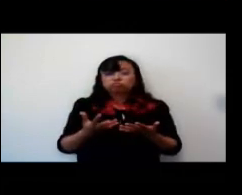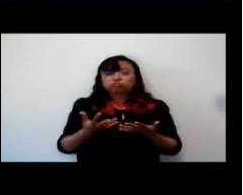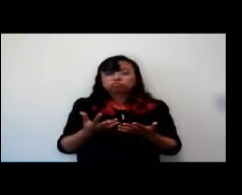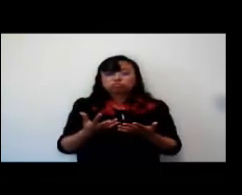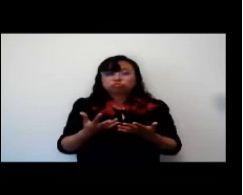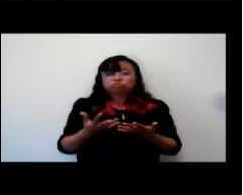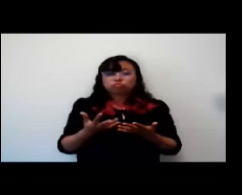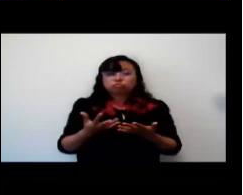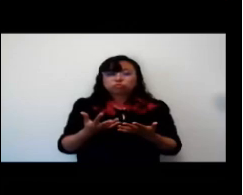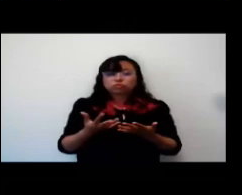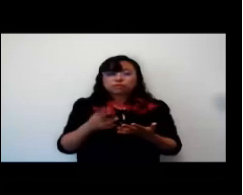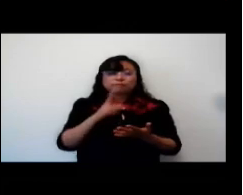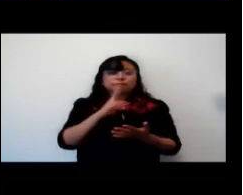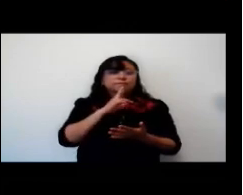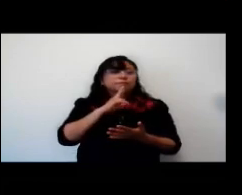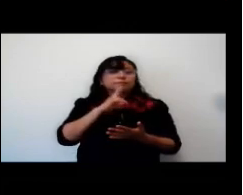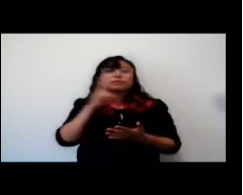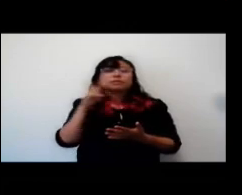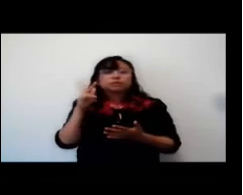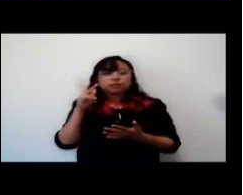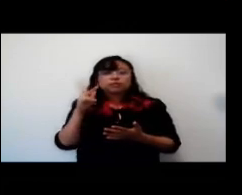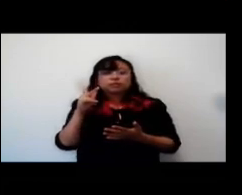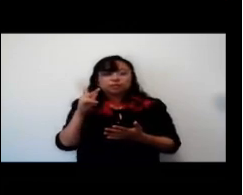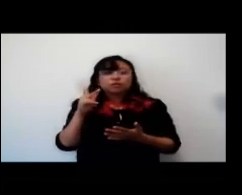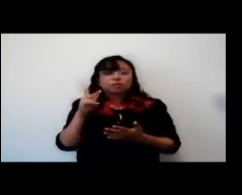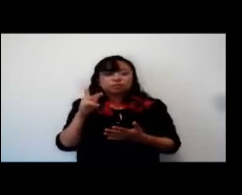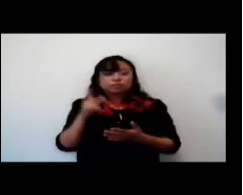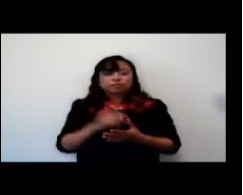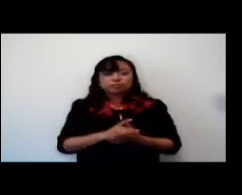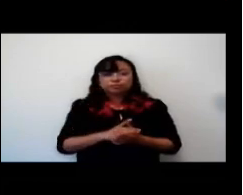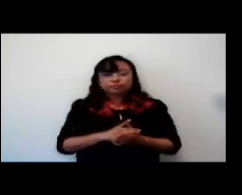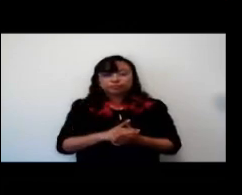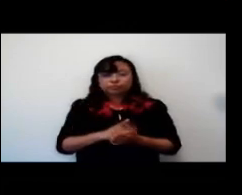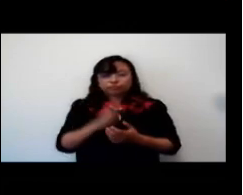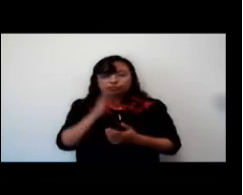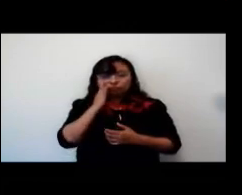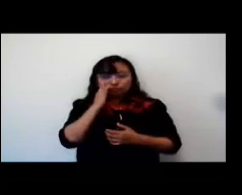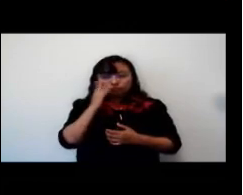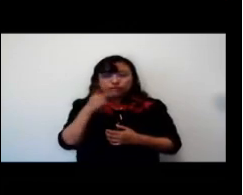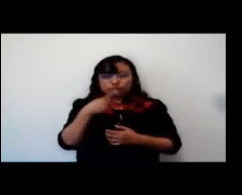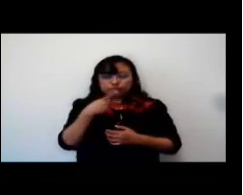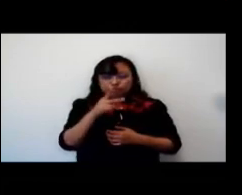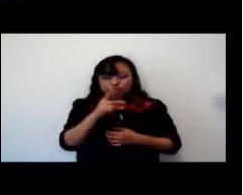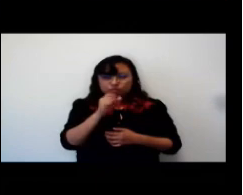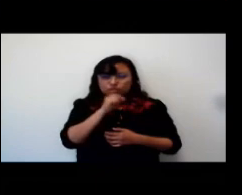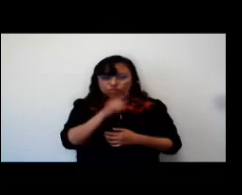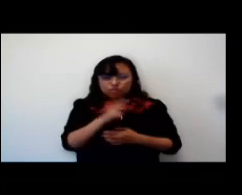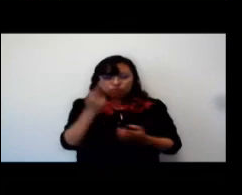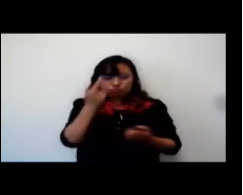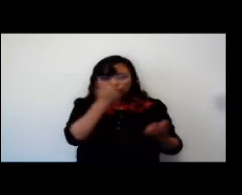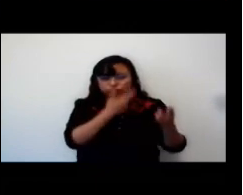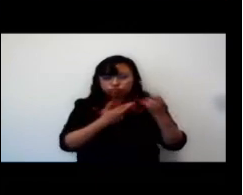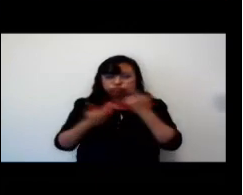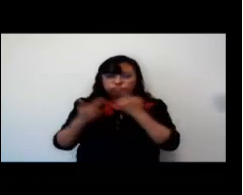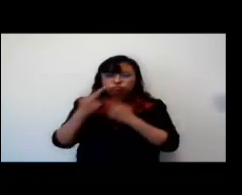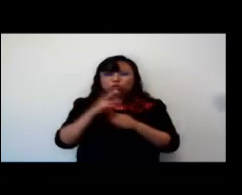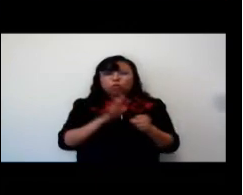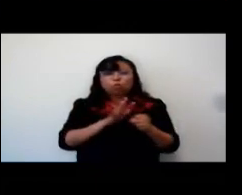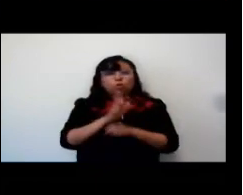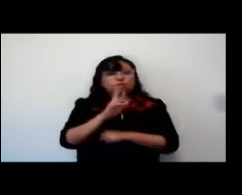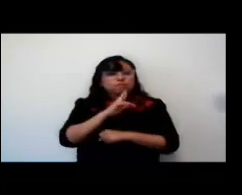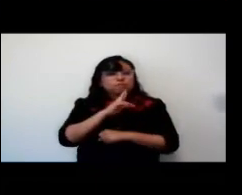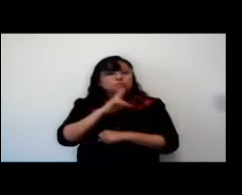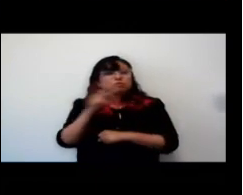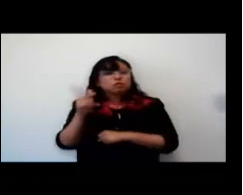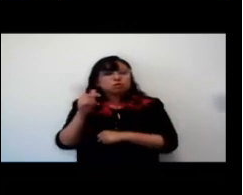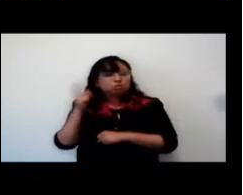un rendimiento más variable. Y aquí en este estudio también se evaluó qué era mejor, si hacer una cirugía de los dos